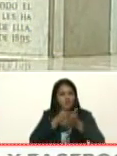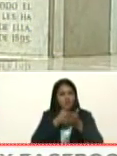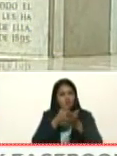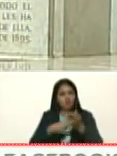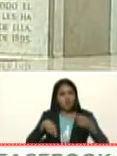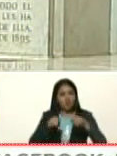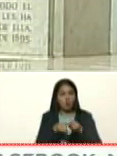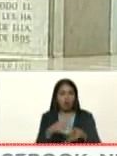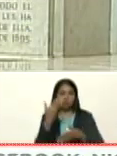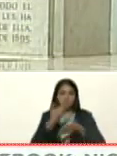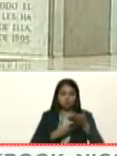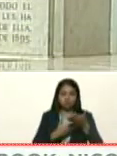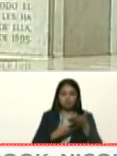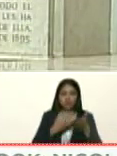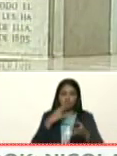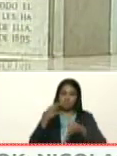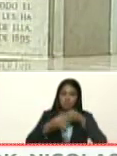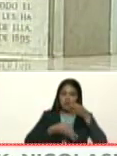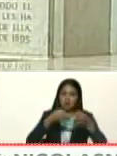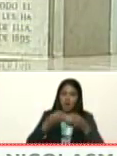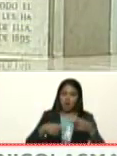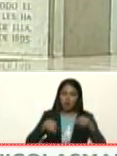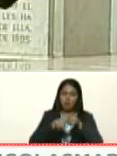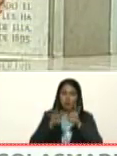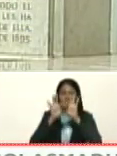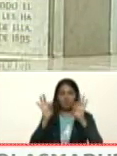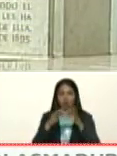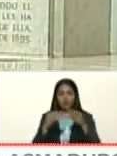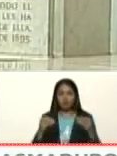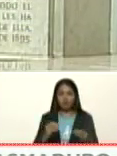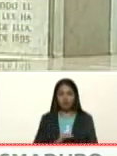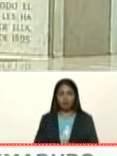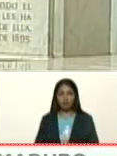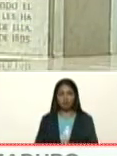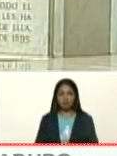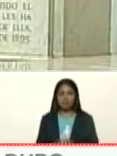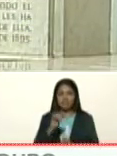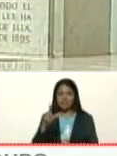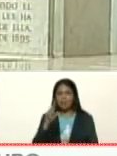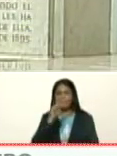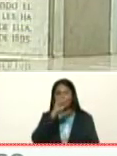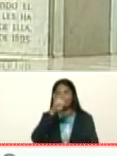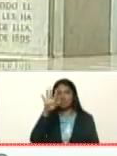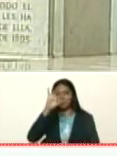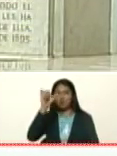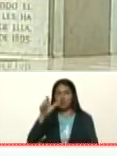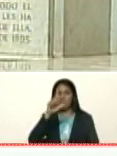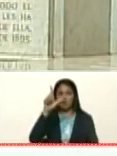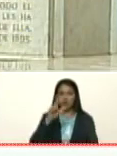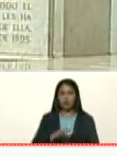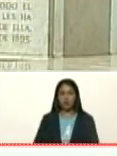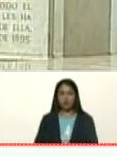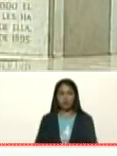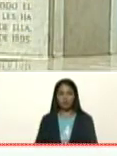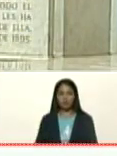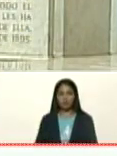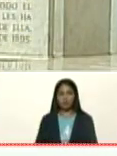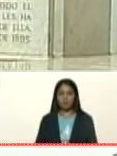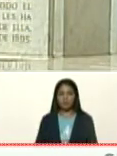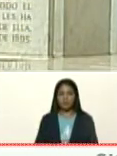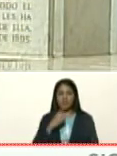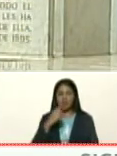Ha descrito perfectamente ese largo combate de aquel 25 de julio. Cuenta la